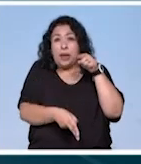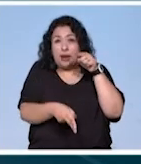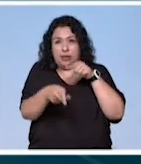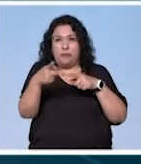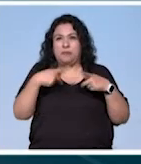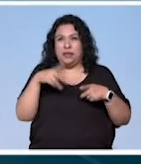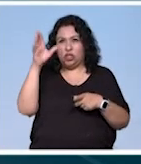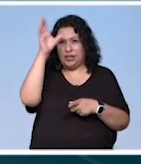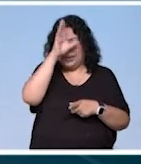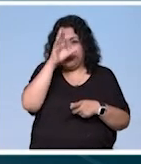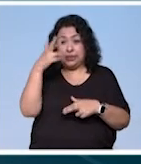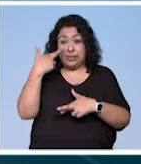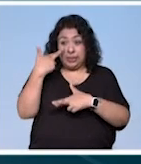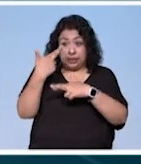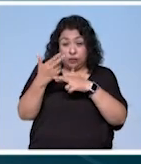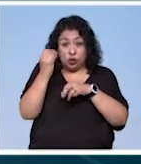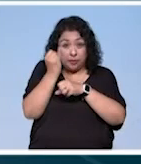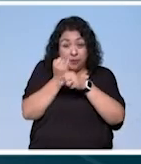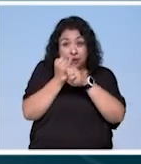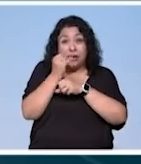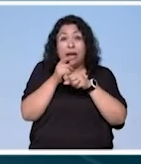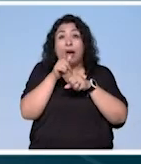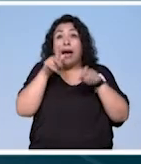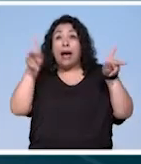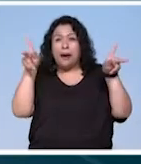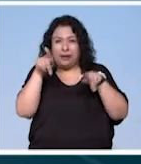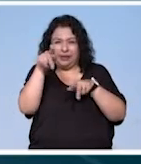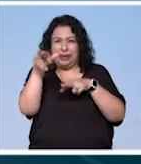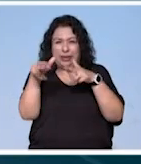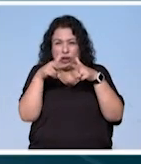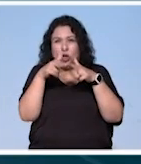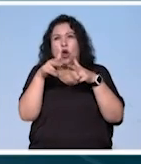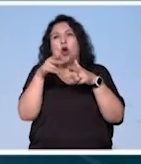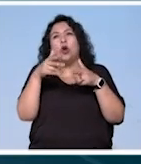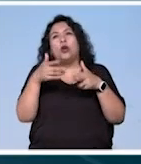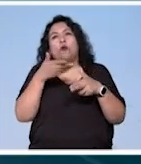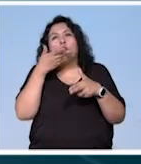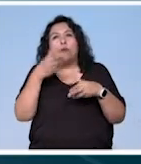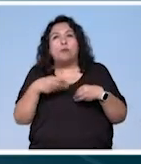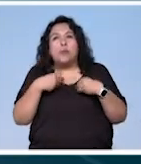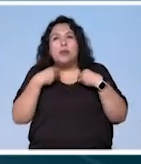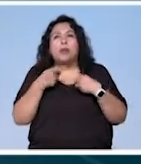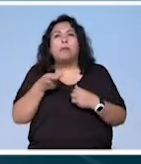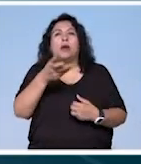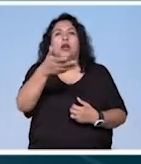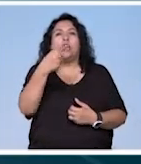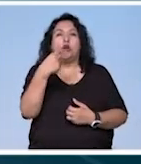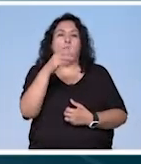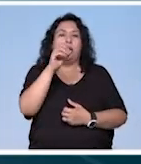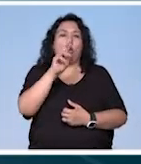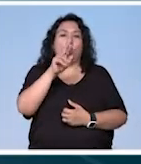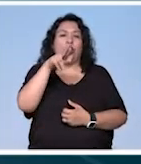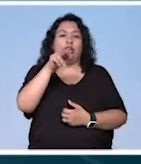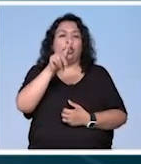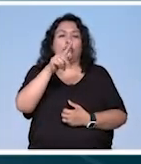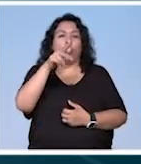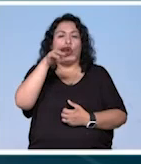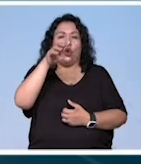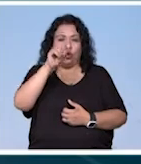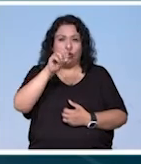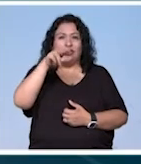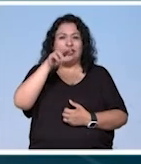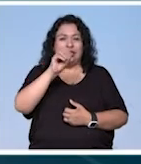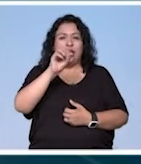los científicos que se encargan de estudiar a las aves de esa región y sus hábitats, se les conoce como ornitólogos